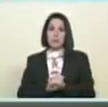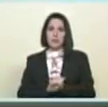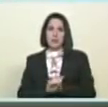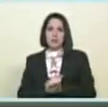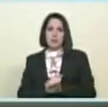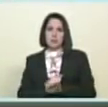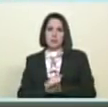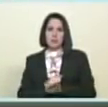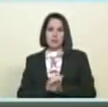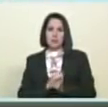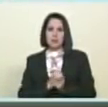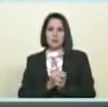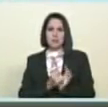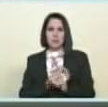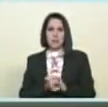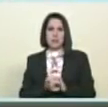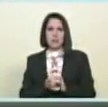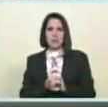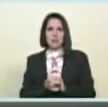la persecución.